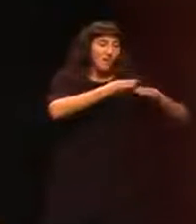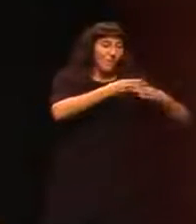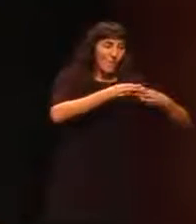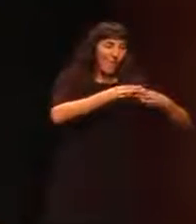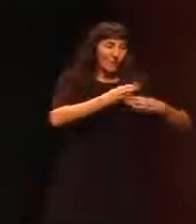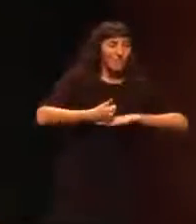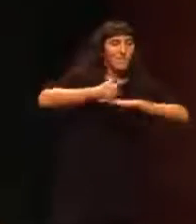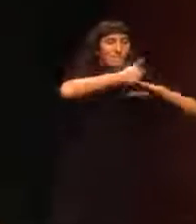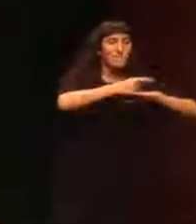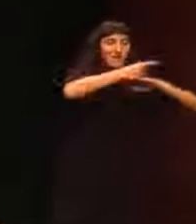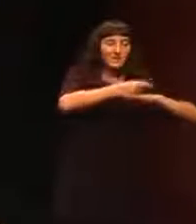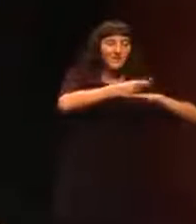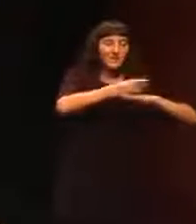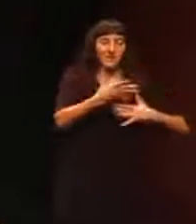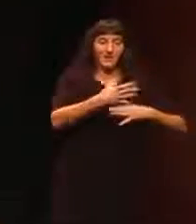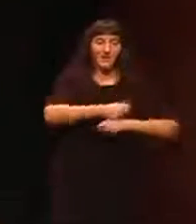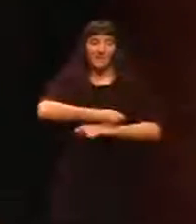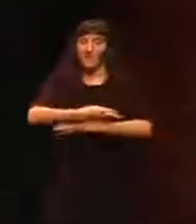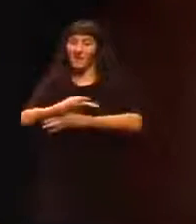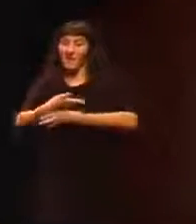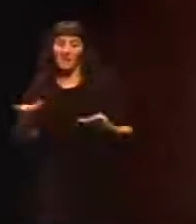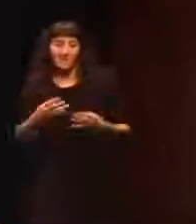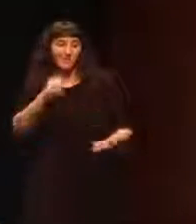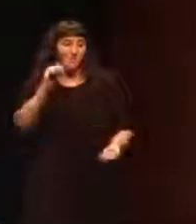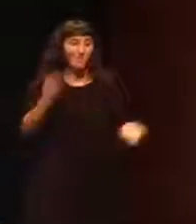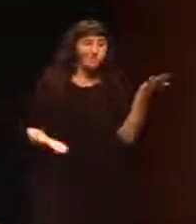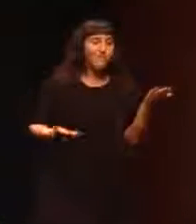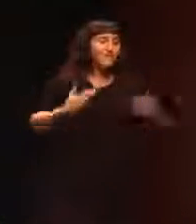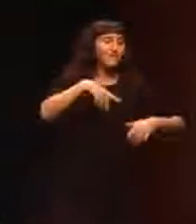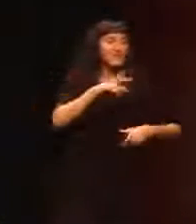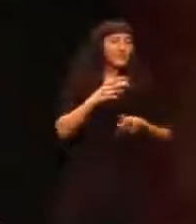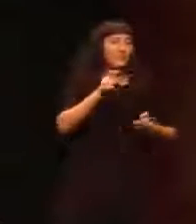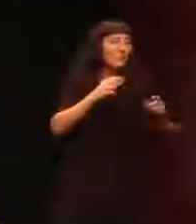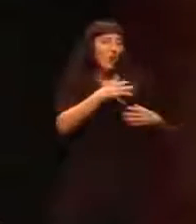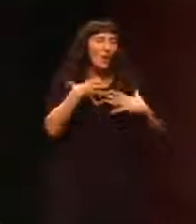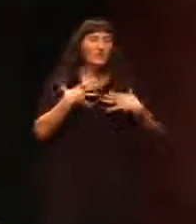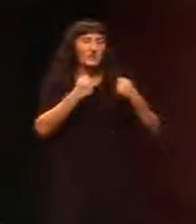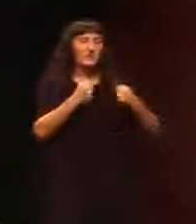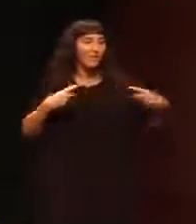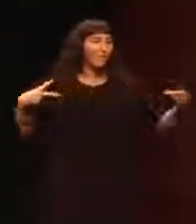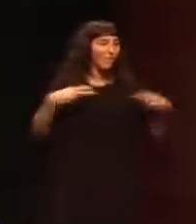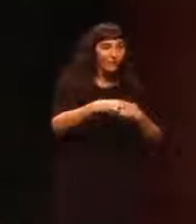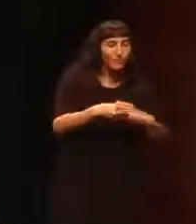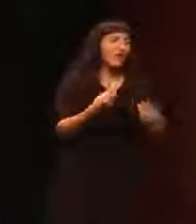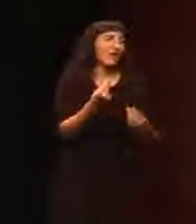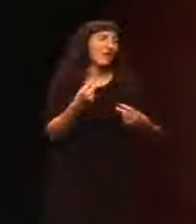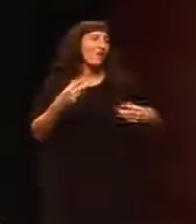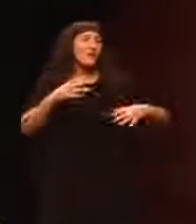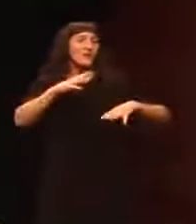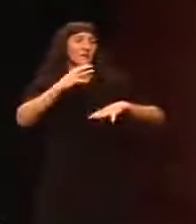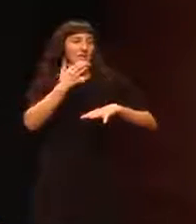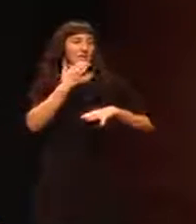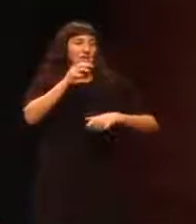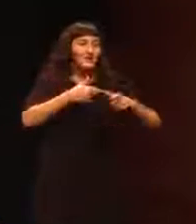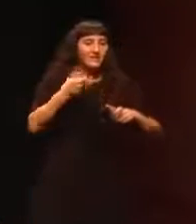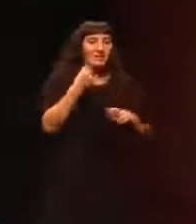todos quienes no vivían como nosotros, cada vez que le metían la tijera a la sanidad pública a los que nunca usaban la sanidad pública, cada vez que decían que